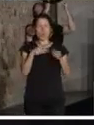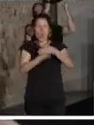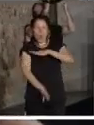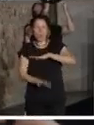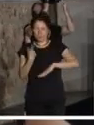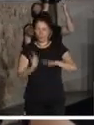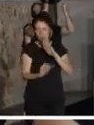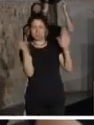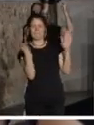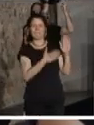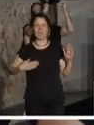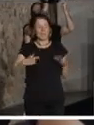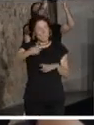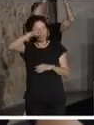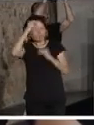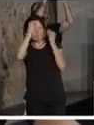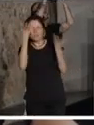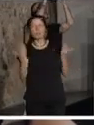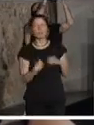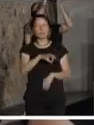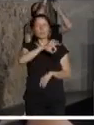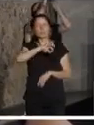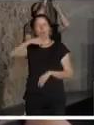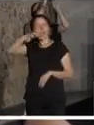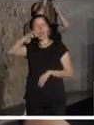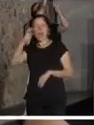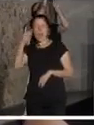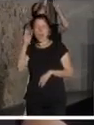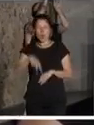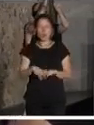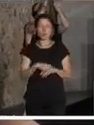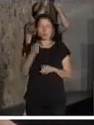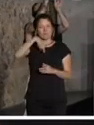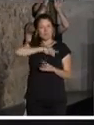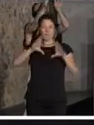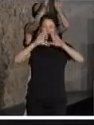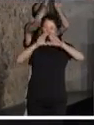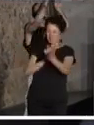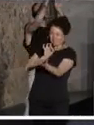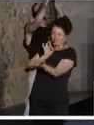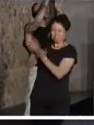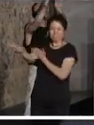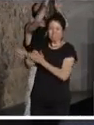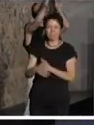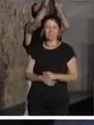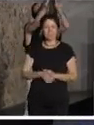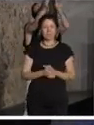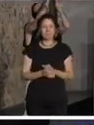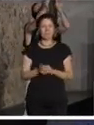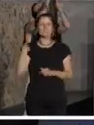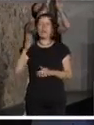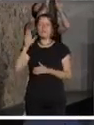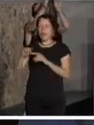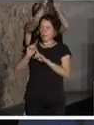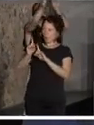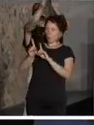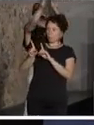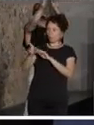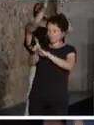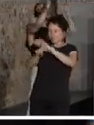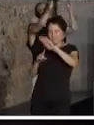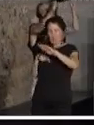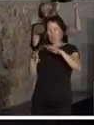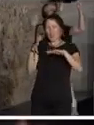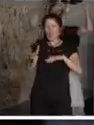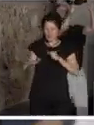al aborto piensen ustedes en el señor gallardón al que echamos las feministas del gobierno y al que le impedimos retroceder en